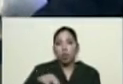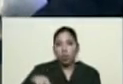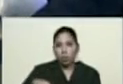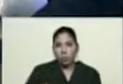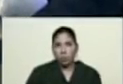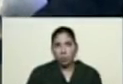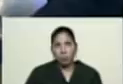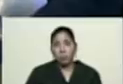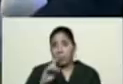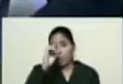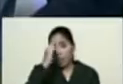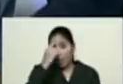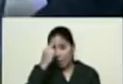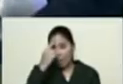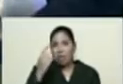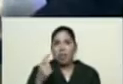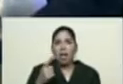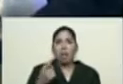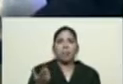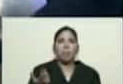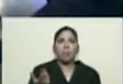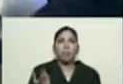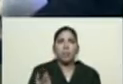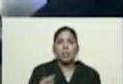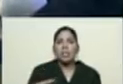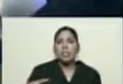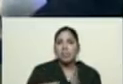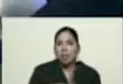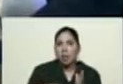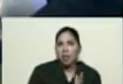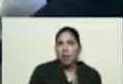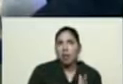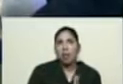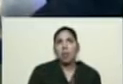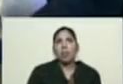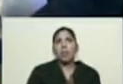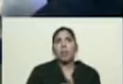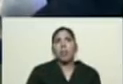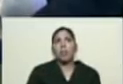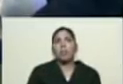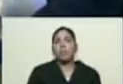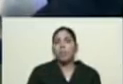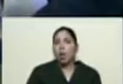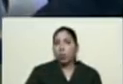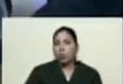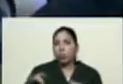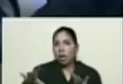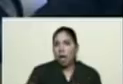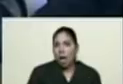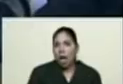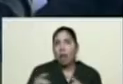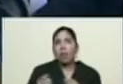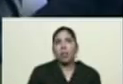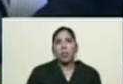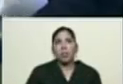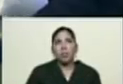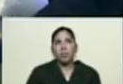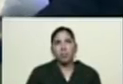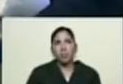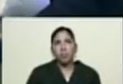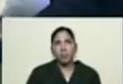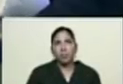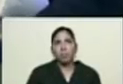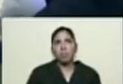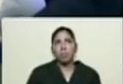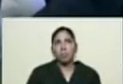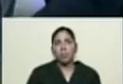De la India, Filipinas, Siria, Vietnam, Irán, Australia, Nepal, Sri Lanka,